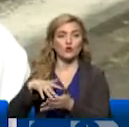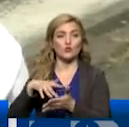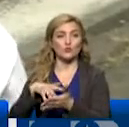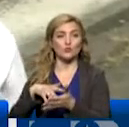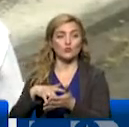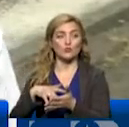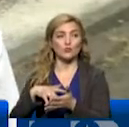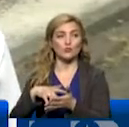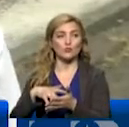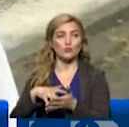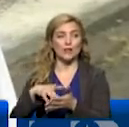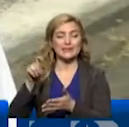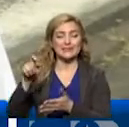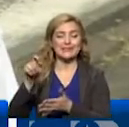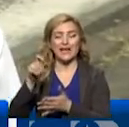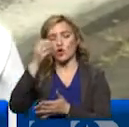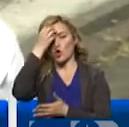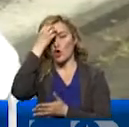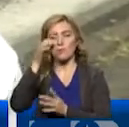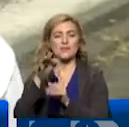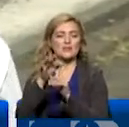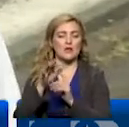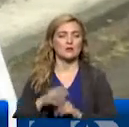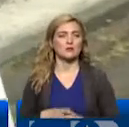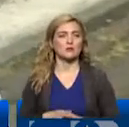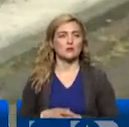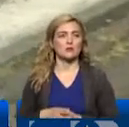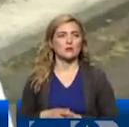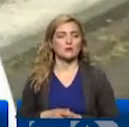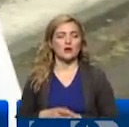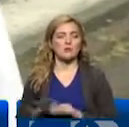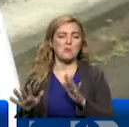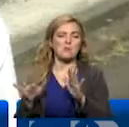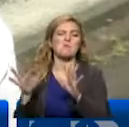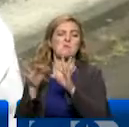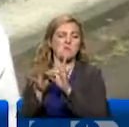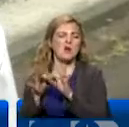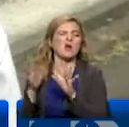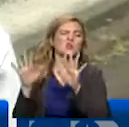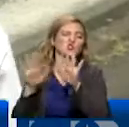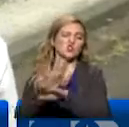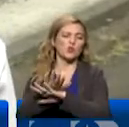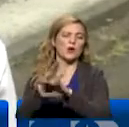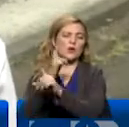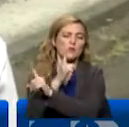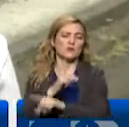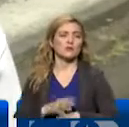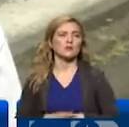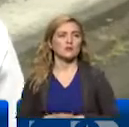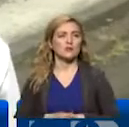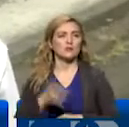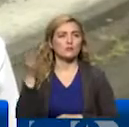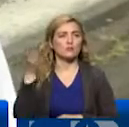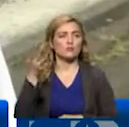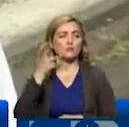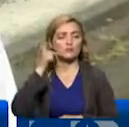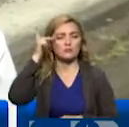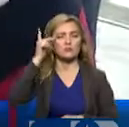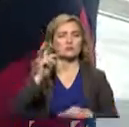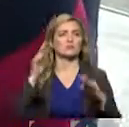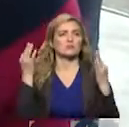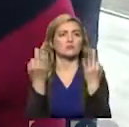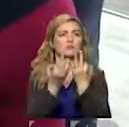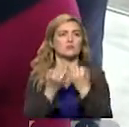con necesidades educativas especiales asociadas a la discapacidad y, por supuesto, nuestros docentes, padres de